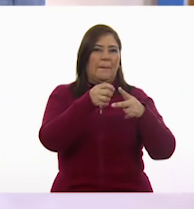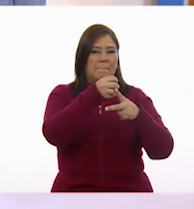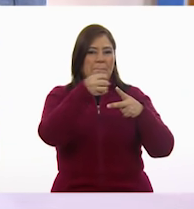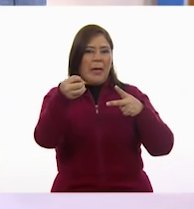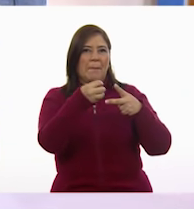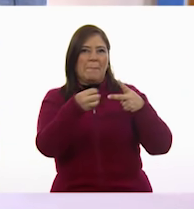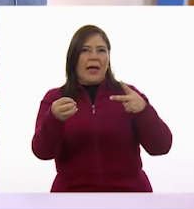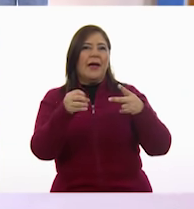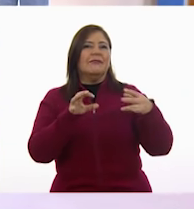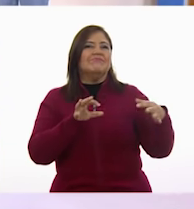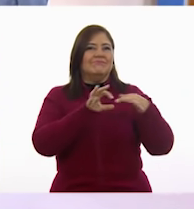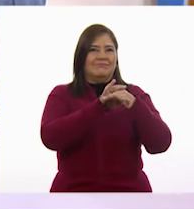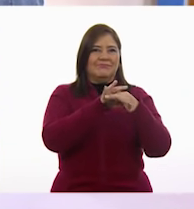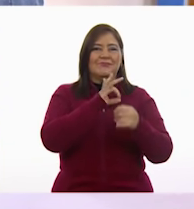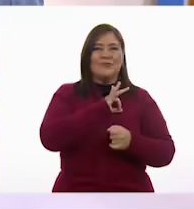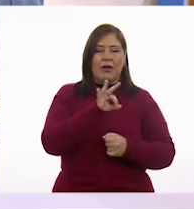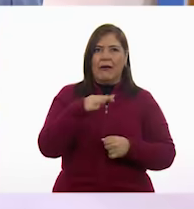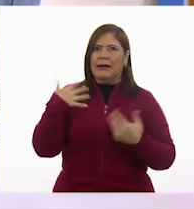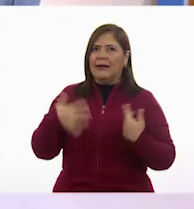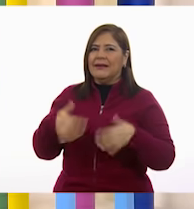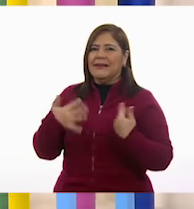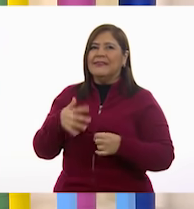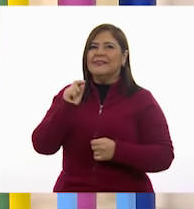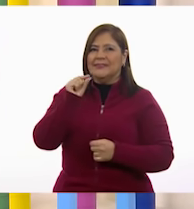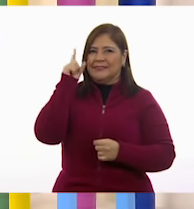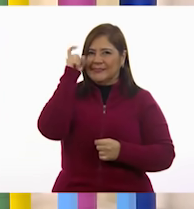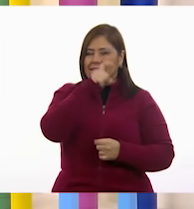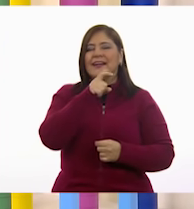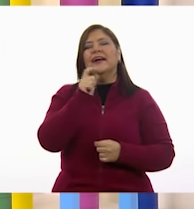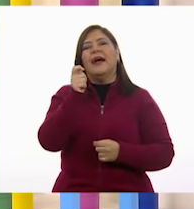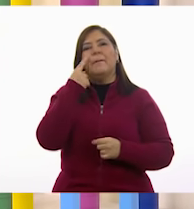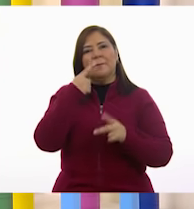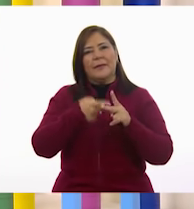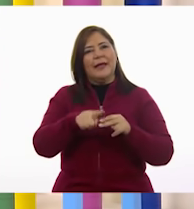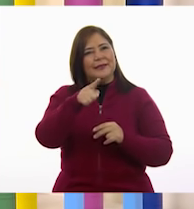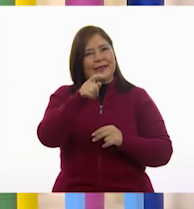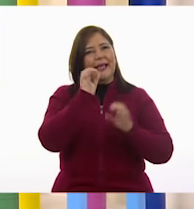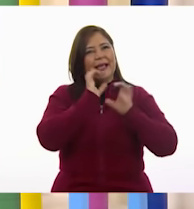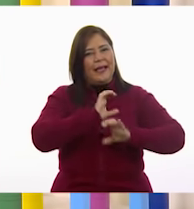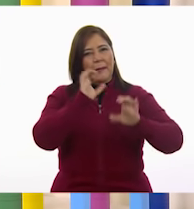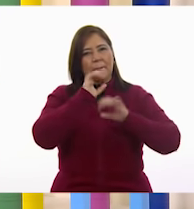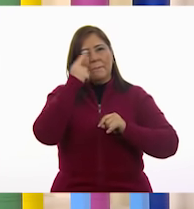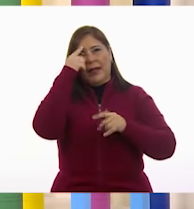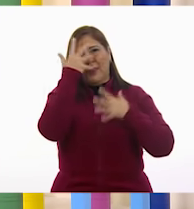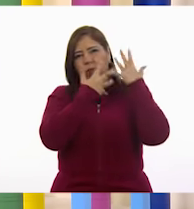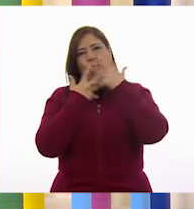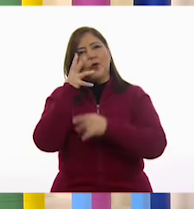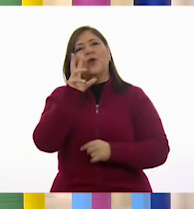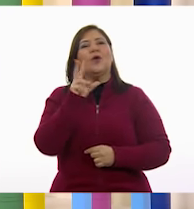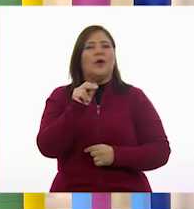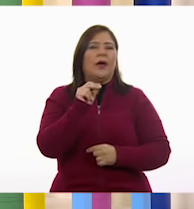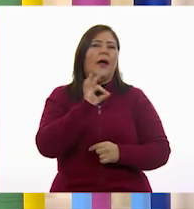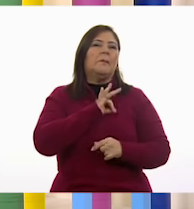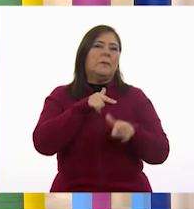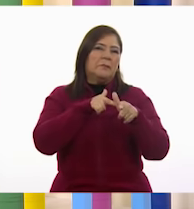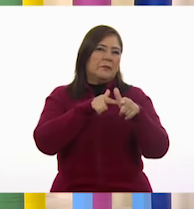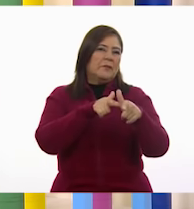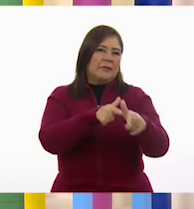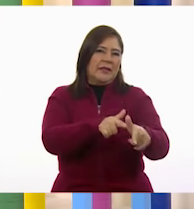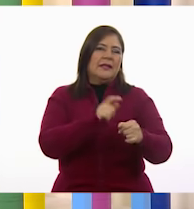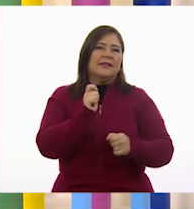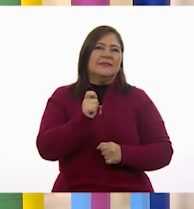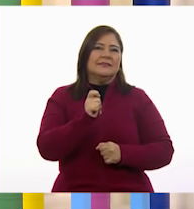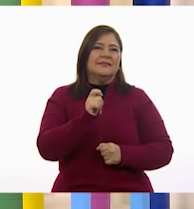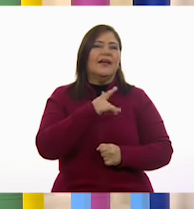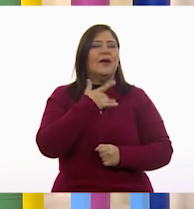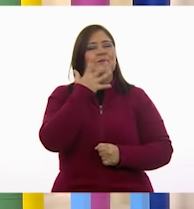Qué complicado. Vamos a empezar entonces. ¿Nos das el tono? Sí. Para que no nos confundamos y entonces ya solo hacemos el tono